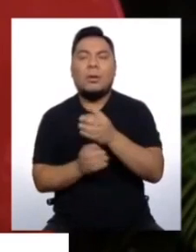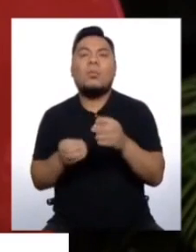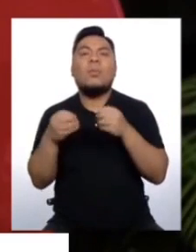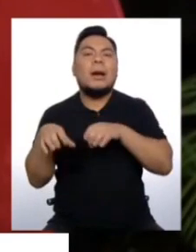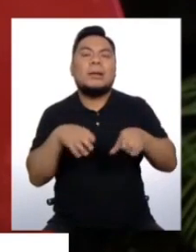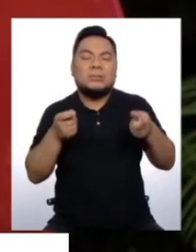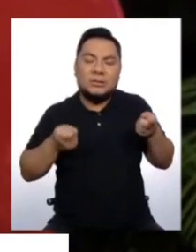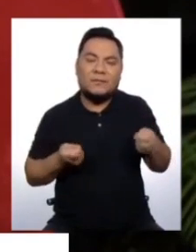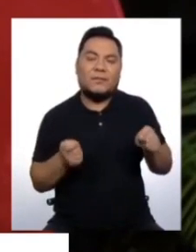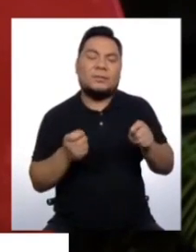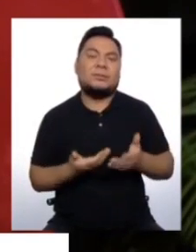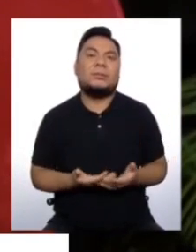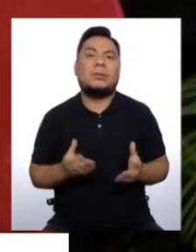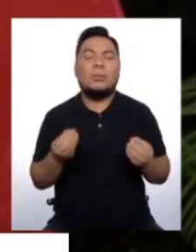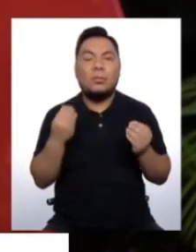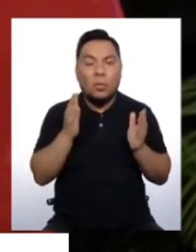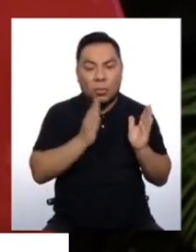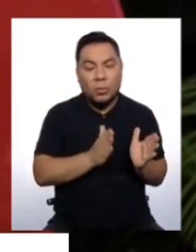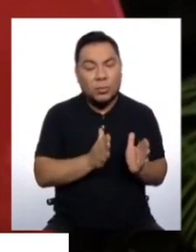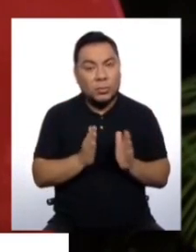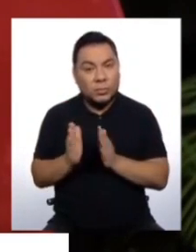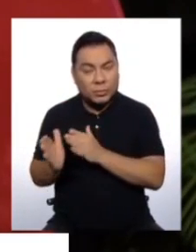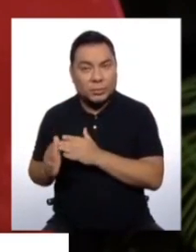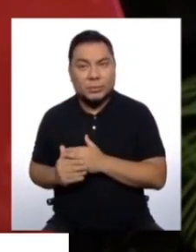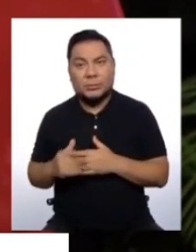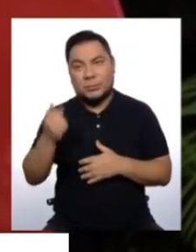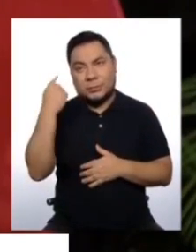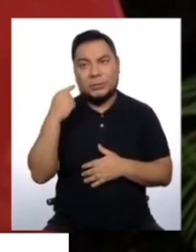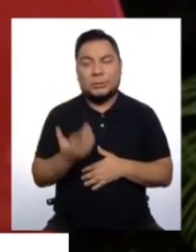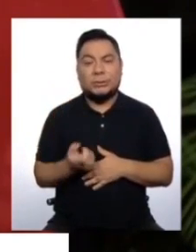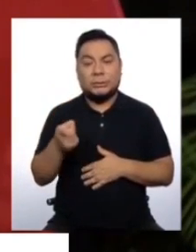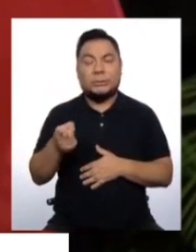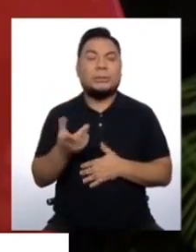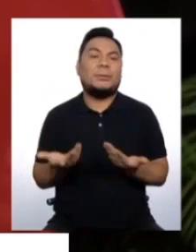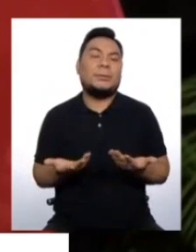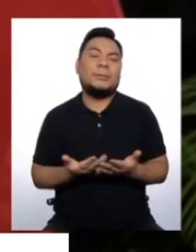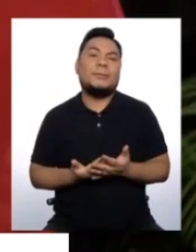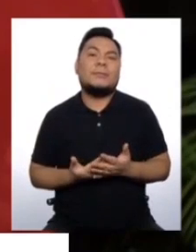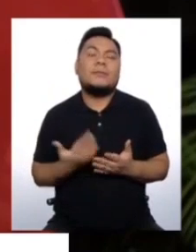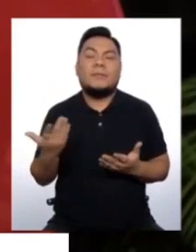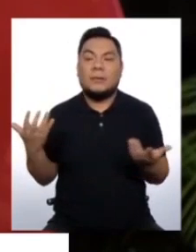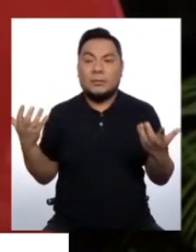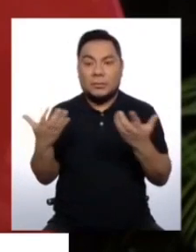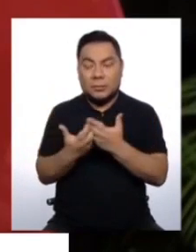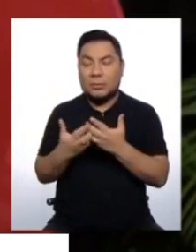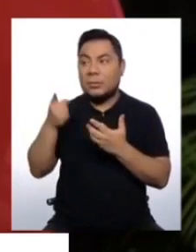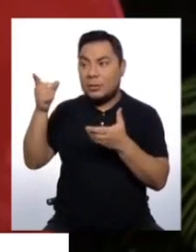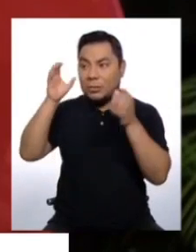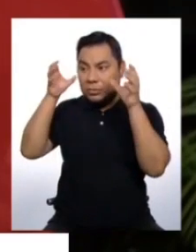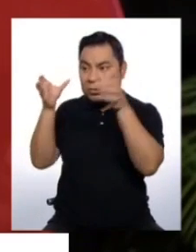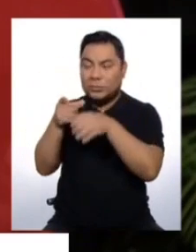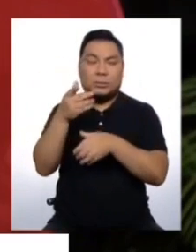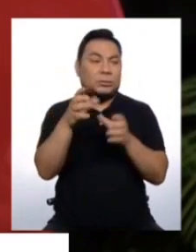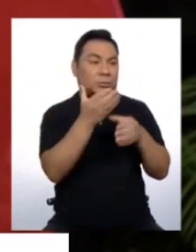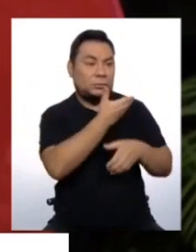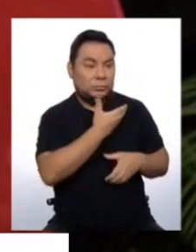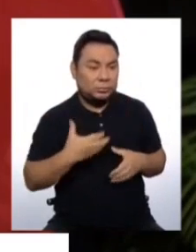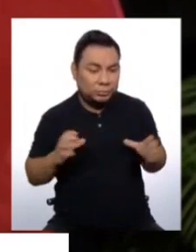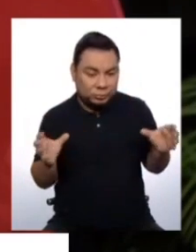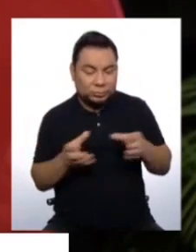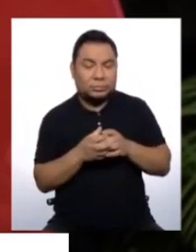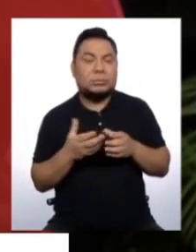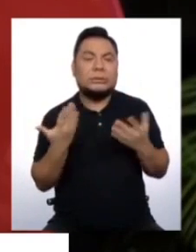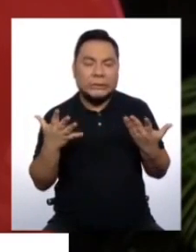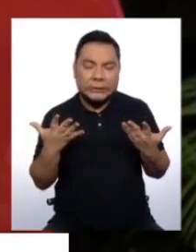haciendo esfuerzos de coordinación para que la relación entre el Poder Ejecutivo y Poder Legislativo